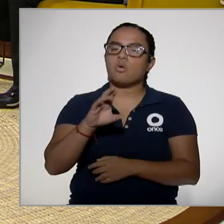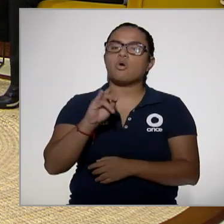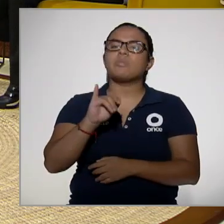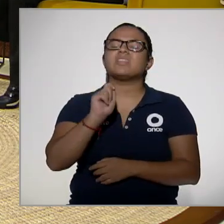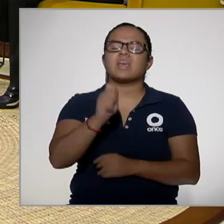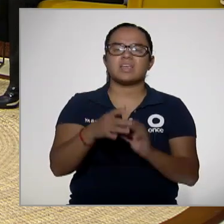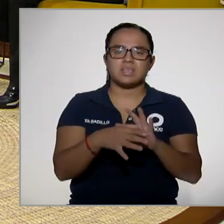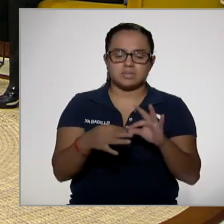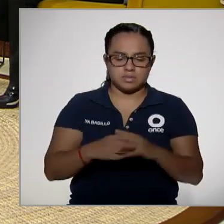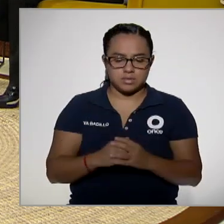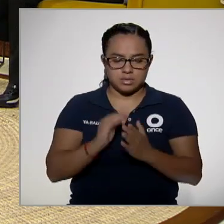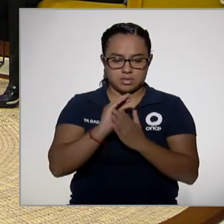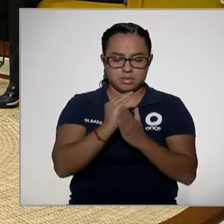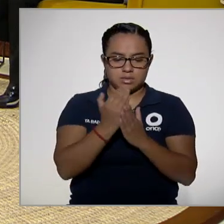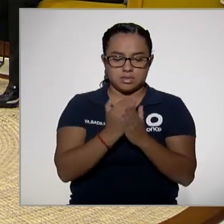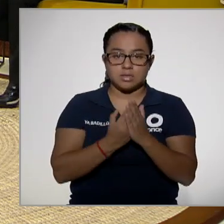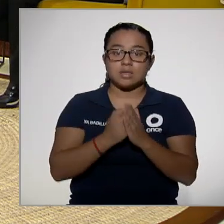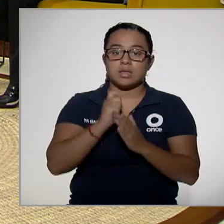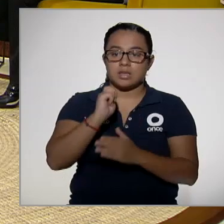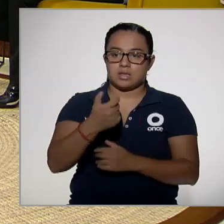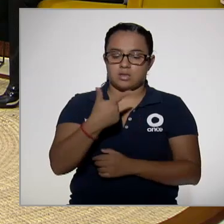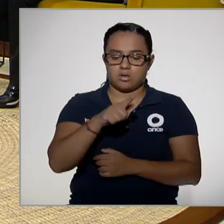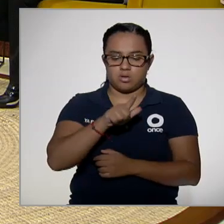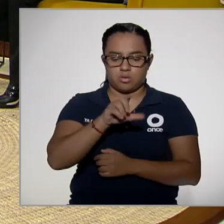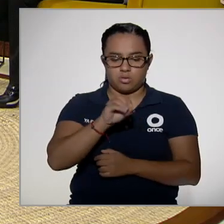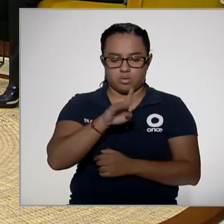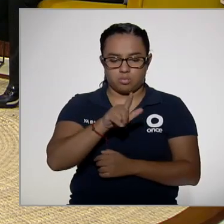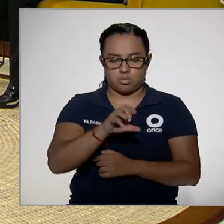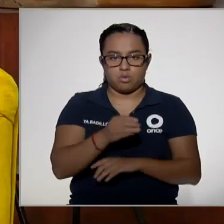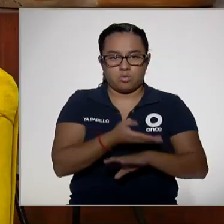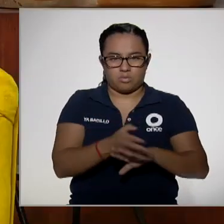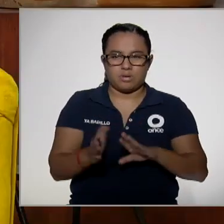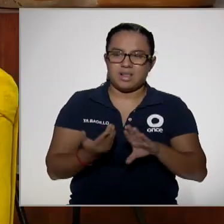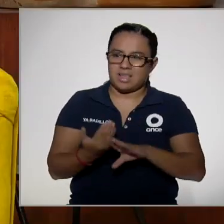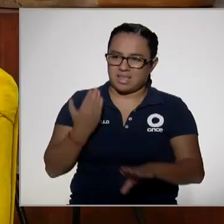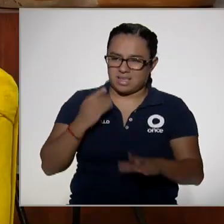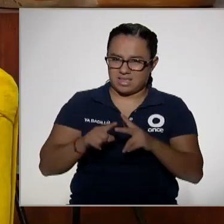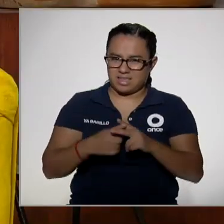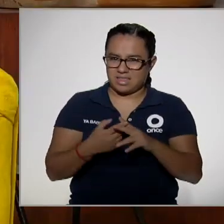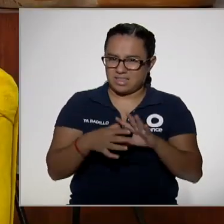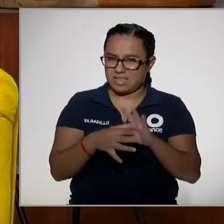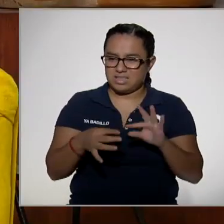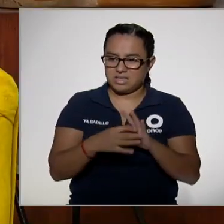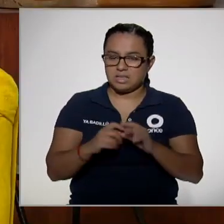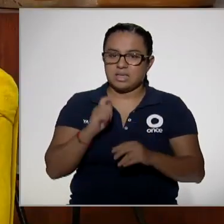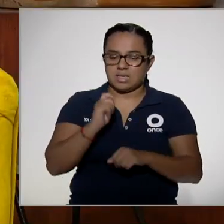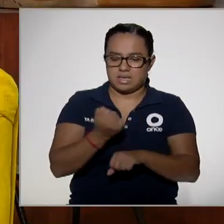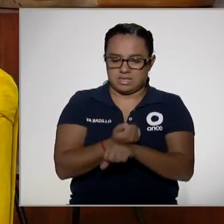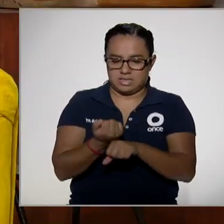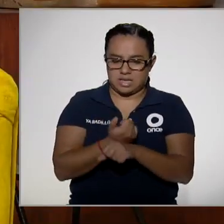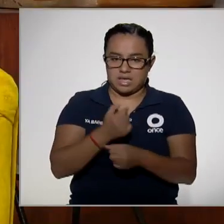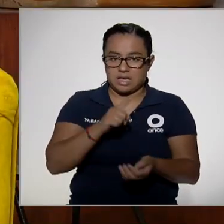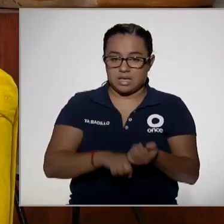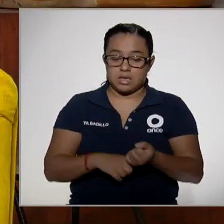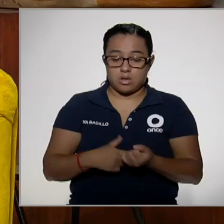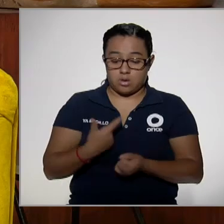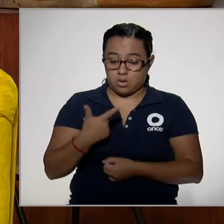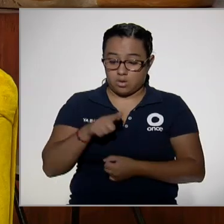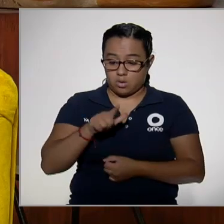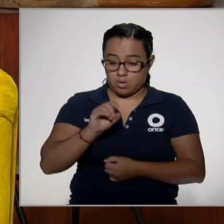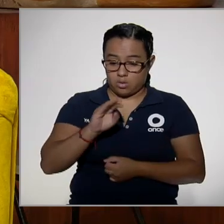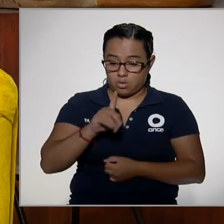leu copen y la disminución en la cantidad absoluta de glóbulos blancos como lo comentábamos al principio son parte de la sangre entonces los glóbulos blancos